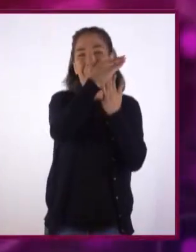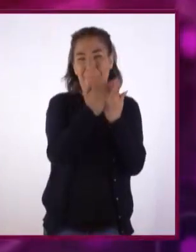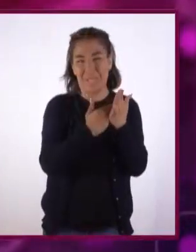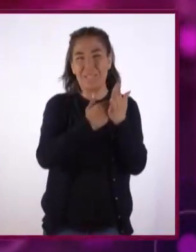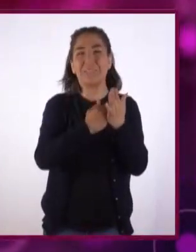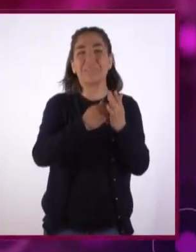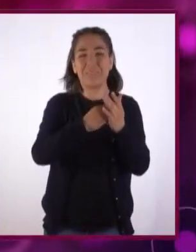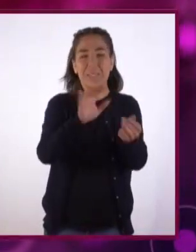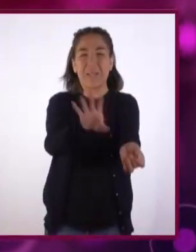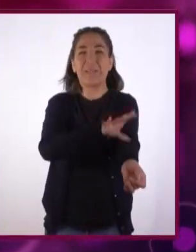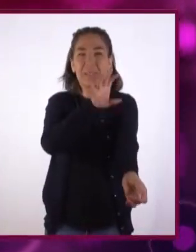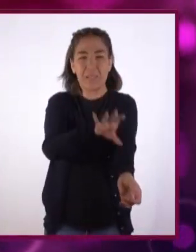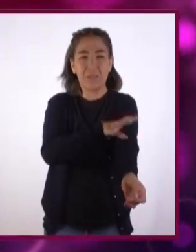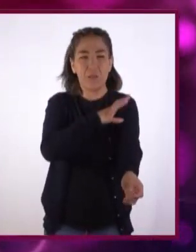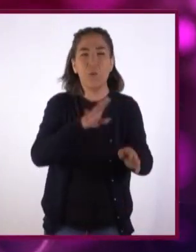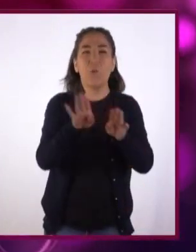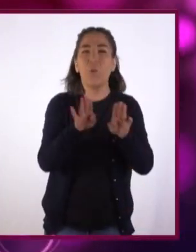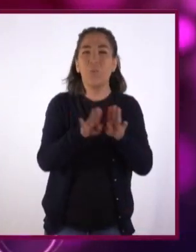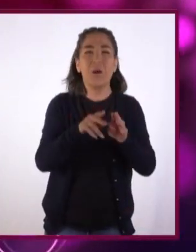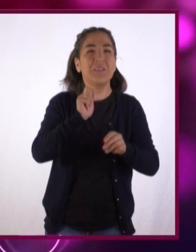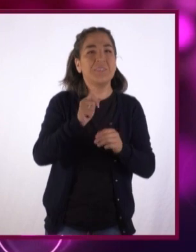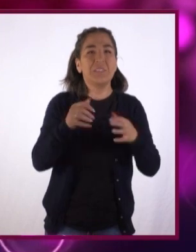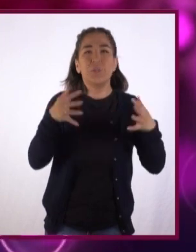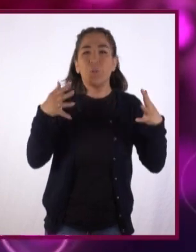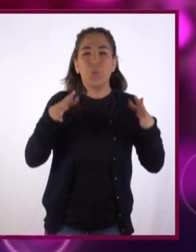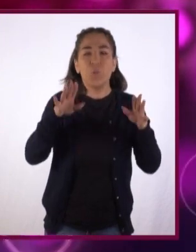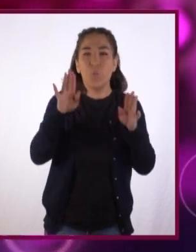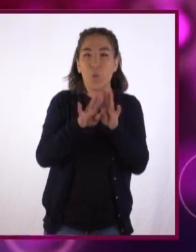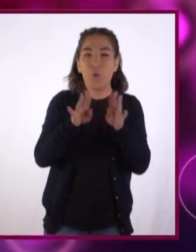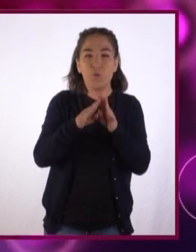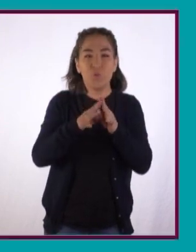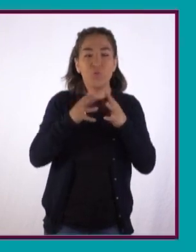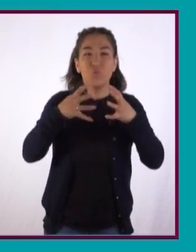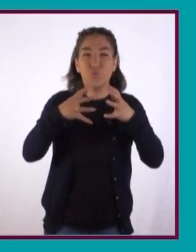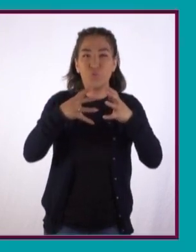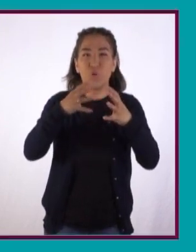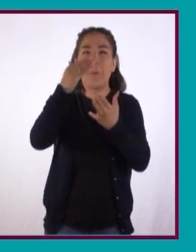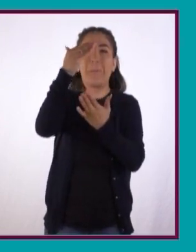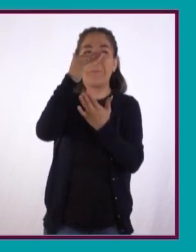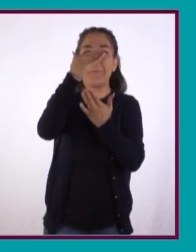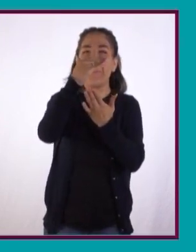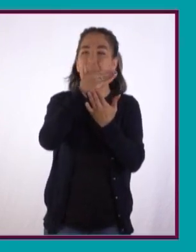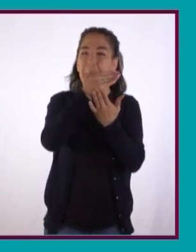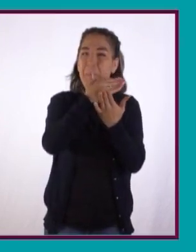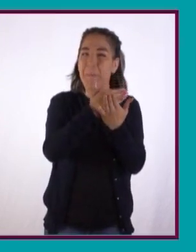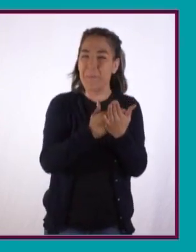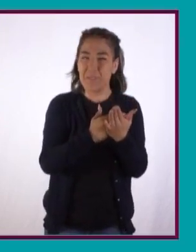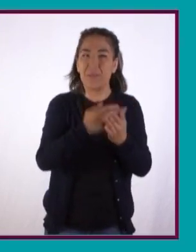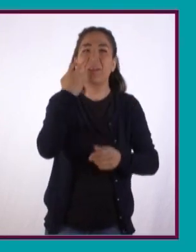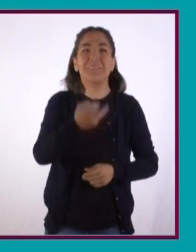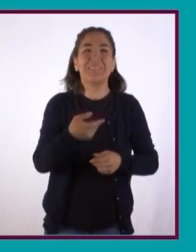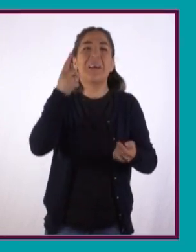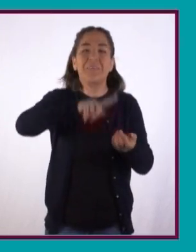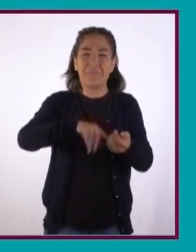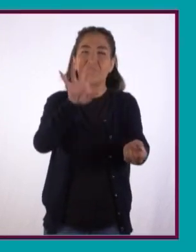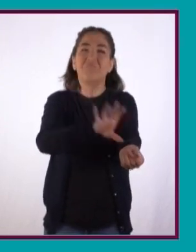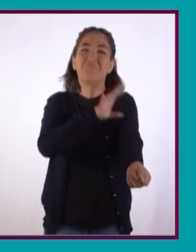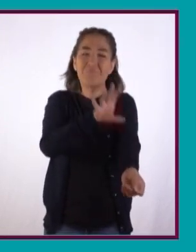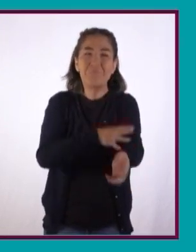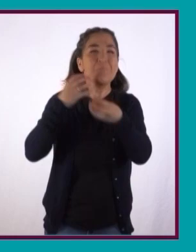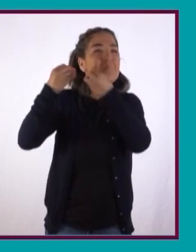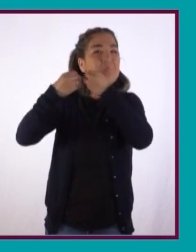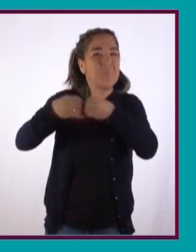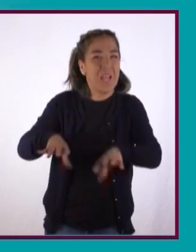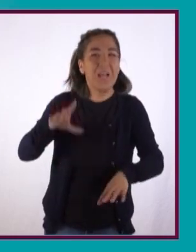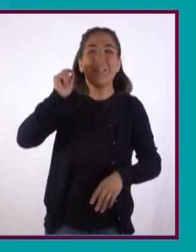menos energía y vibran con una intensidad cada vez menor. Esta vibración es una manifestación de esa energía que se